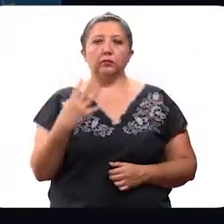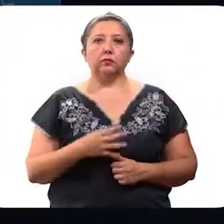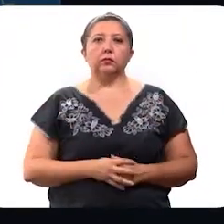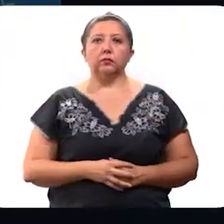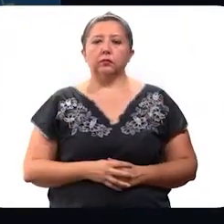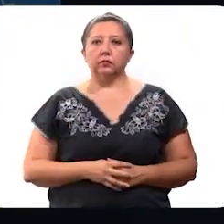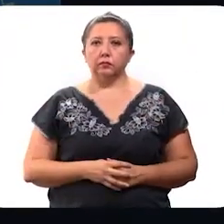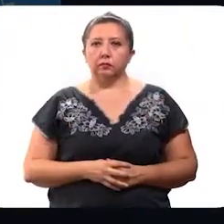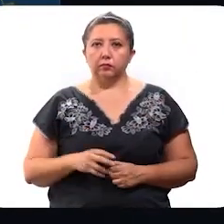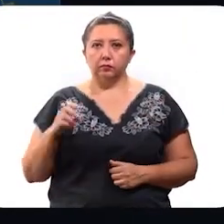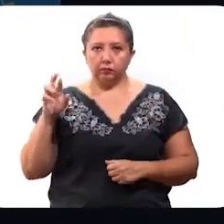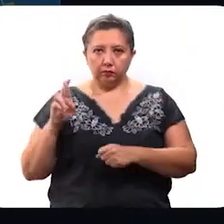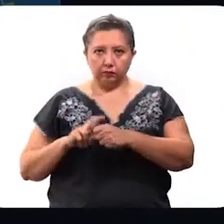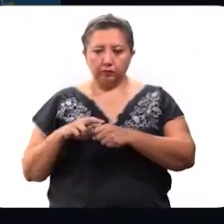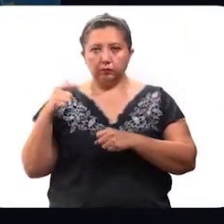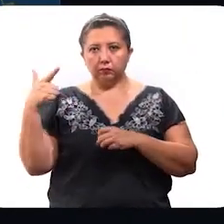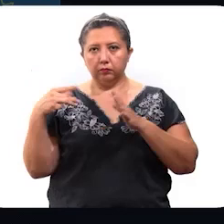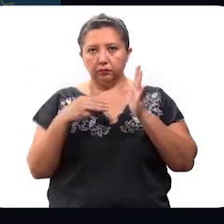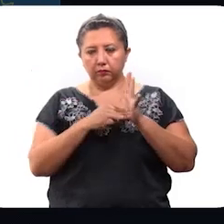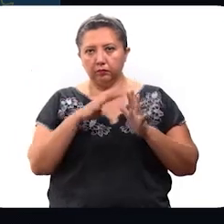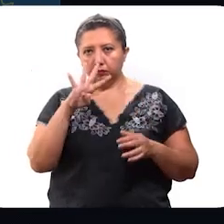4.754, en la zona sur